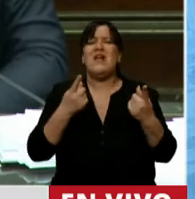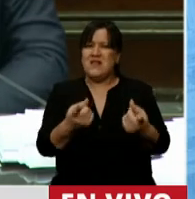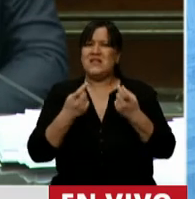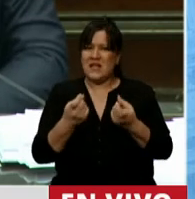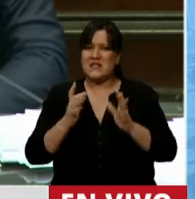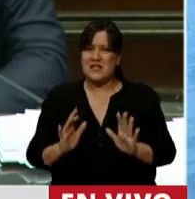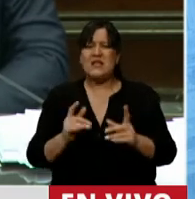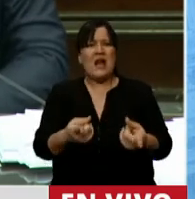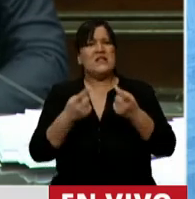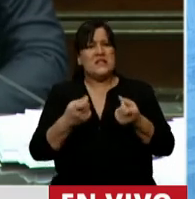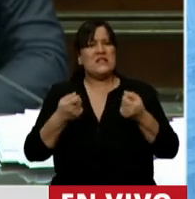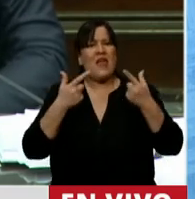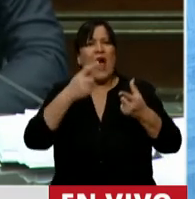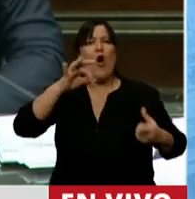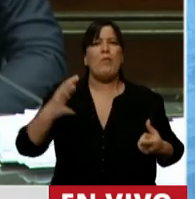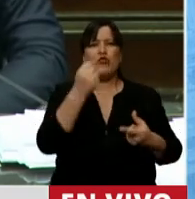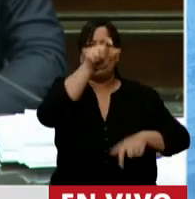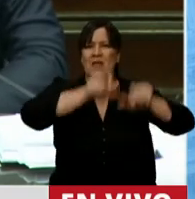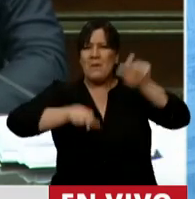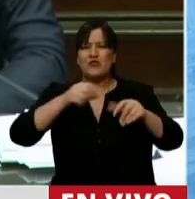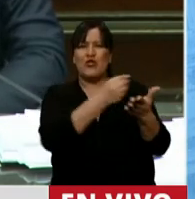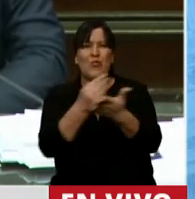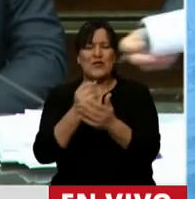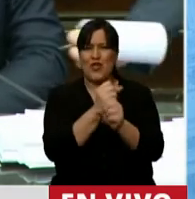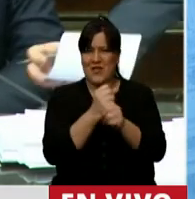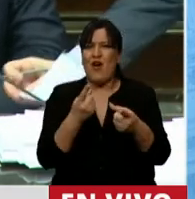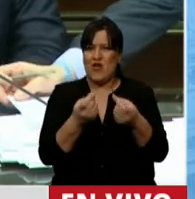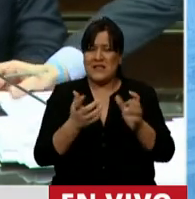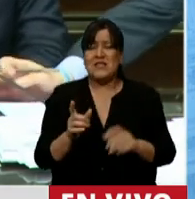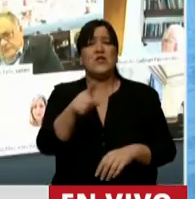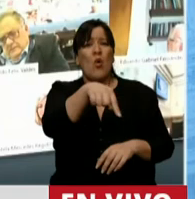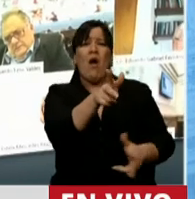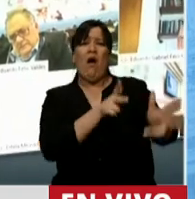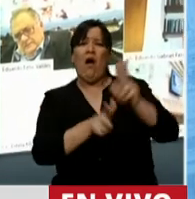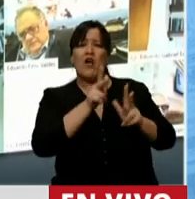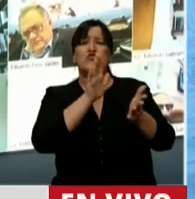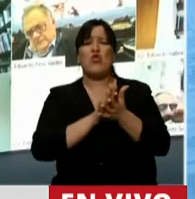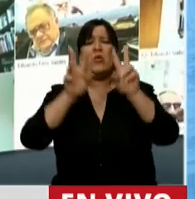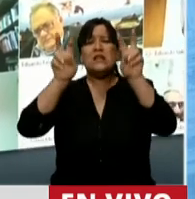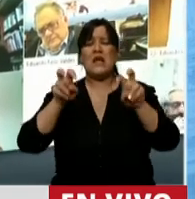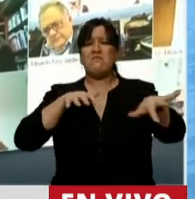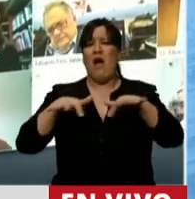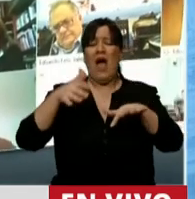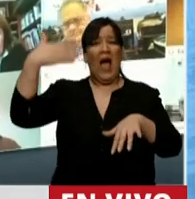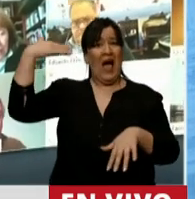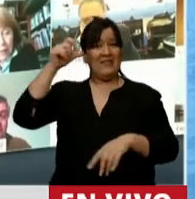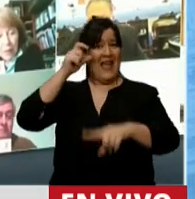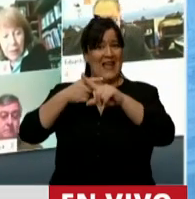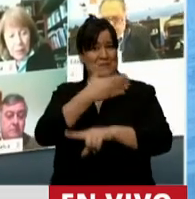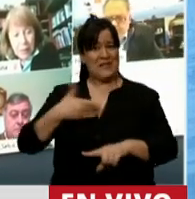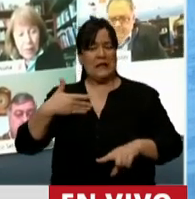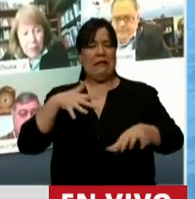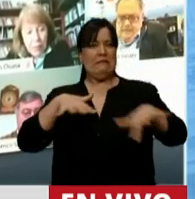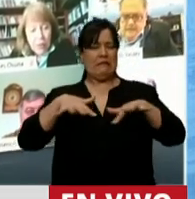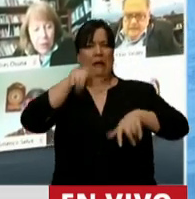Necesitamos darle oportunidades a nuestra gente. Usted habló de crisis populares en la gestión anterior. Bueno,